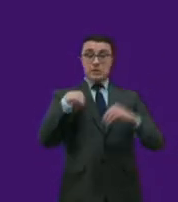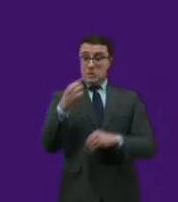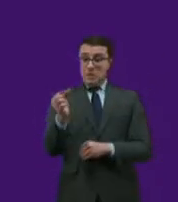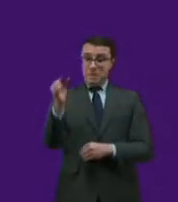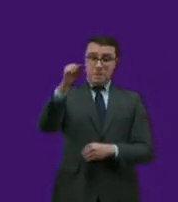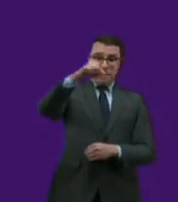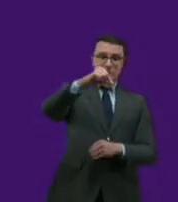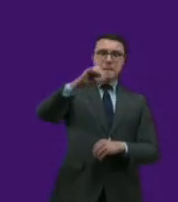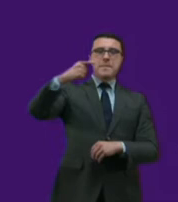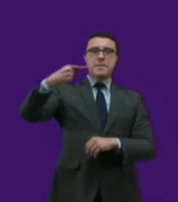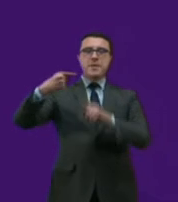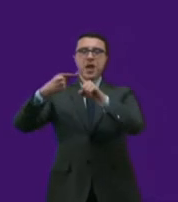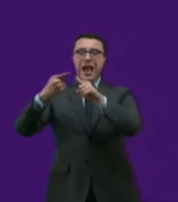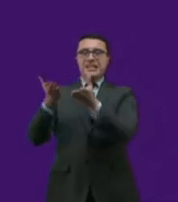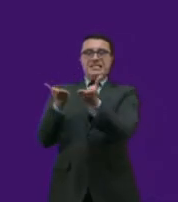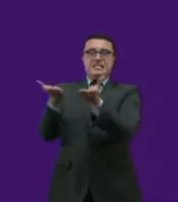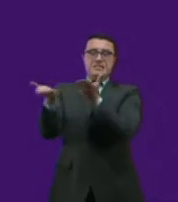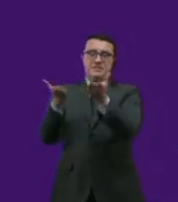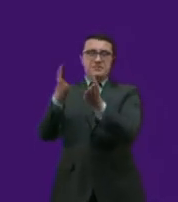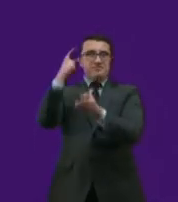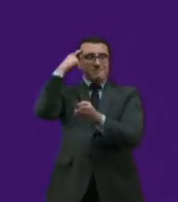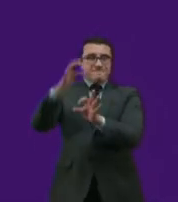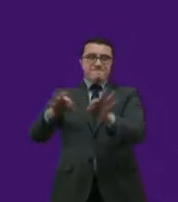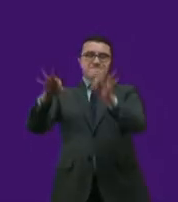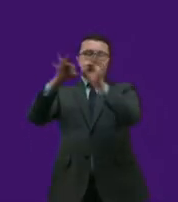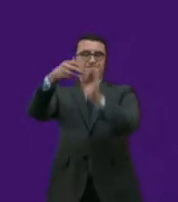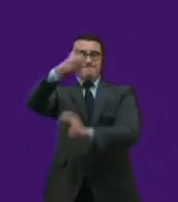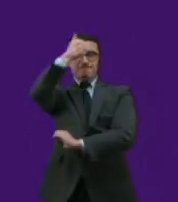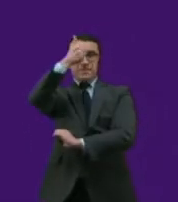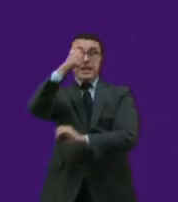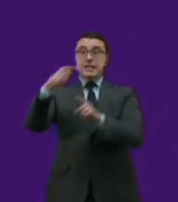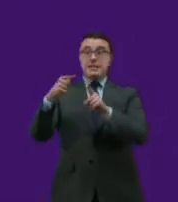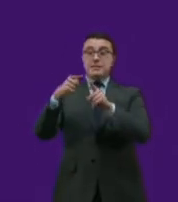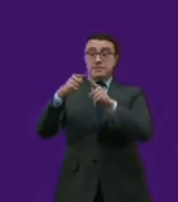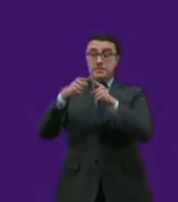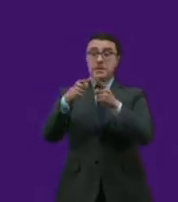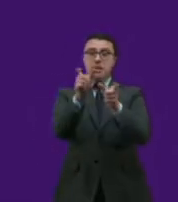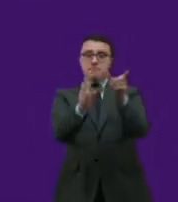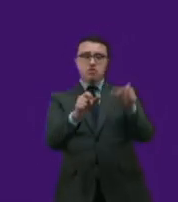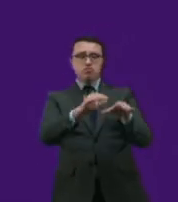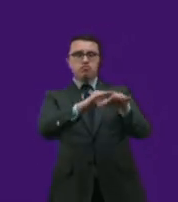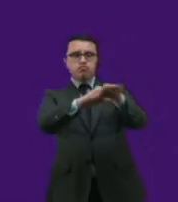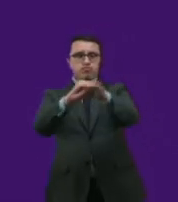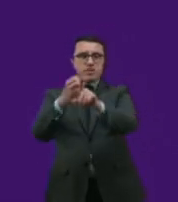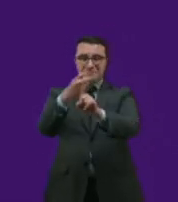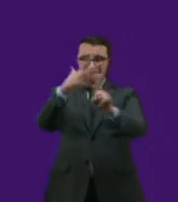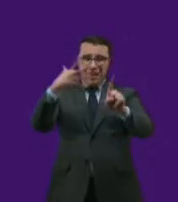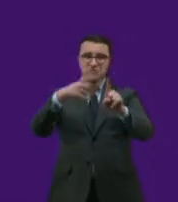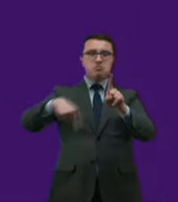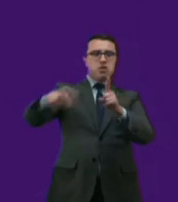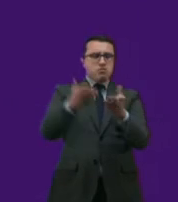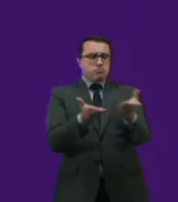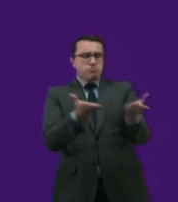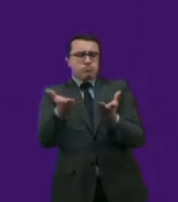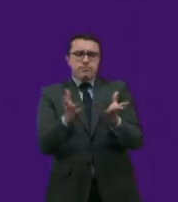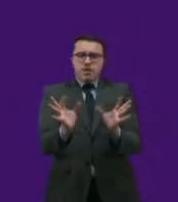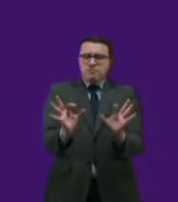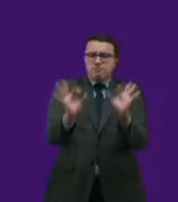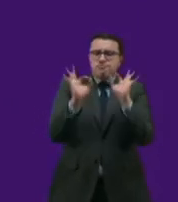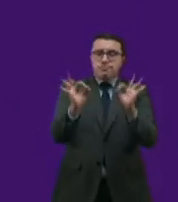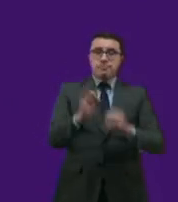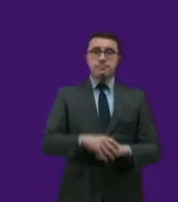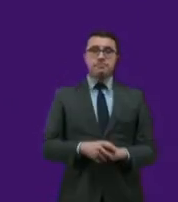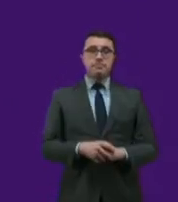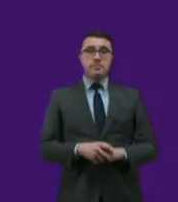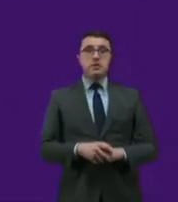el ingrediente de servicio. Y de servicio y orientación a la gente a la que yo impacto. En este caso, si estamos creciendo a través de